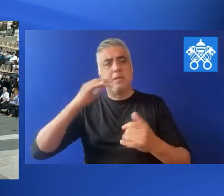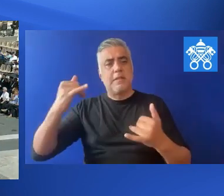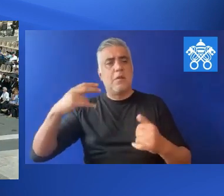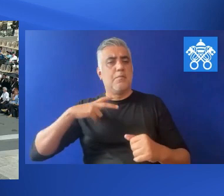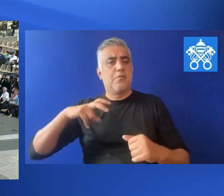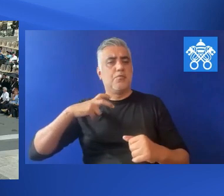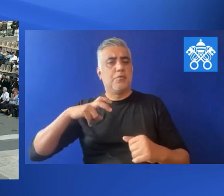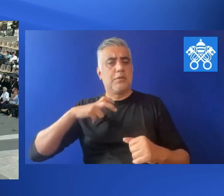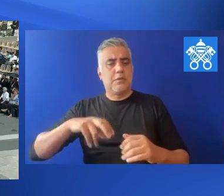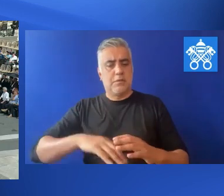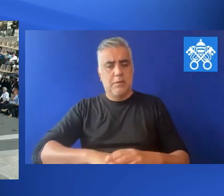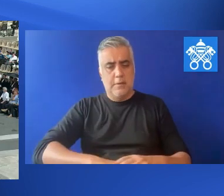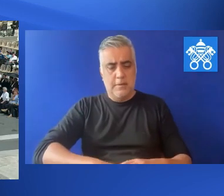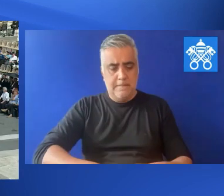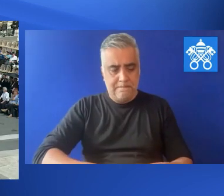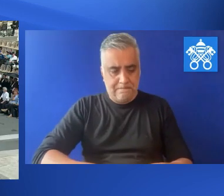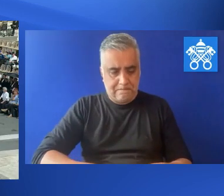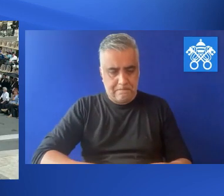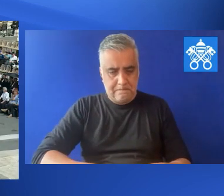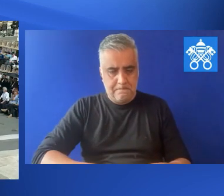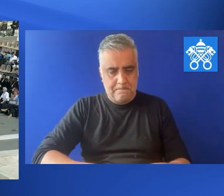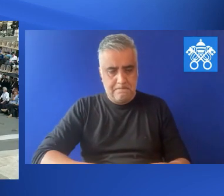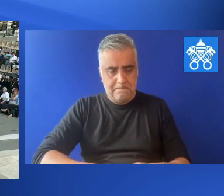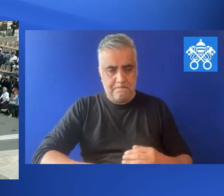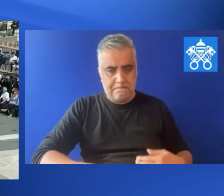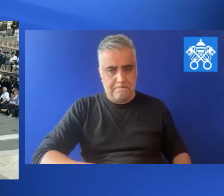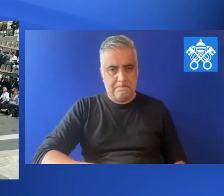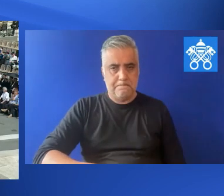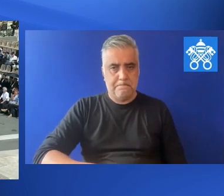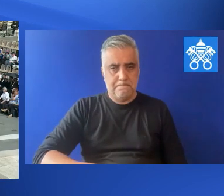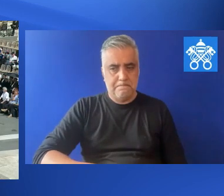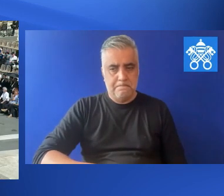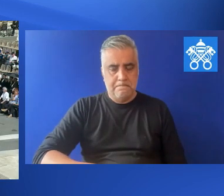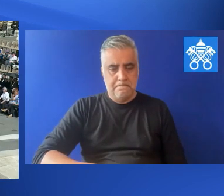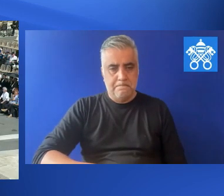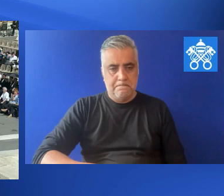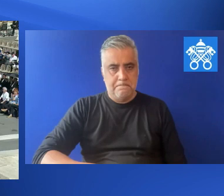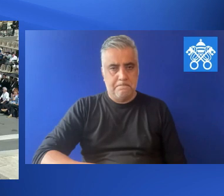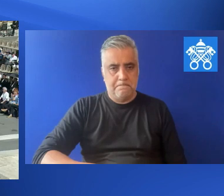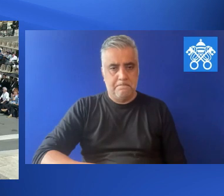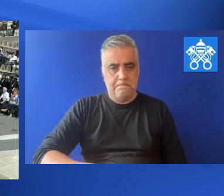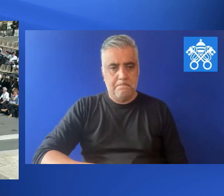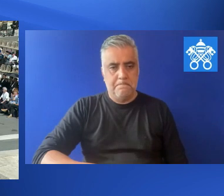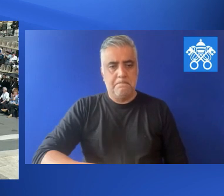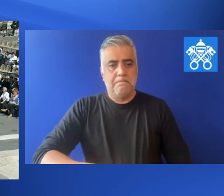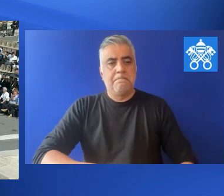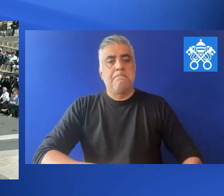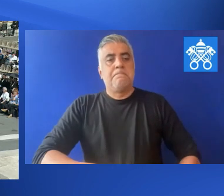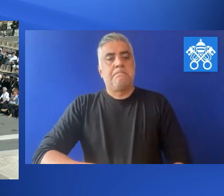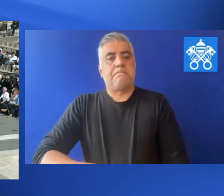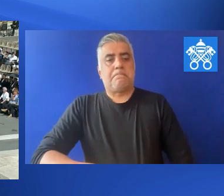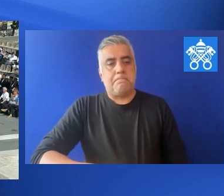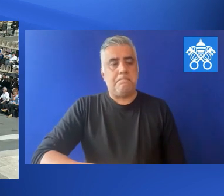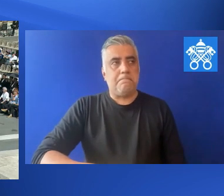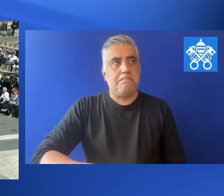Santo Padre, os fiéis de língua portuguesa desejam testemunhar-lhe filial